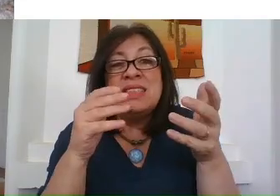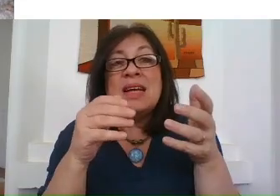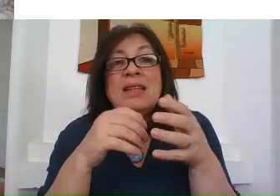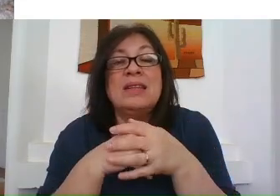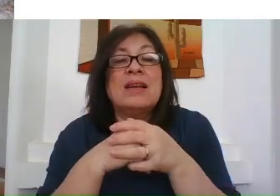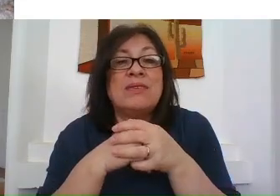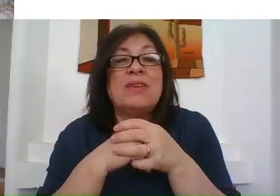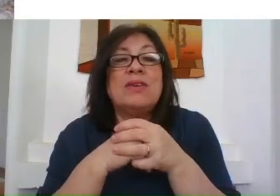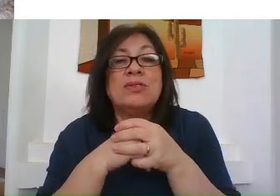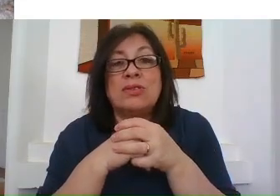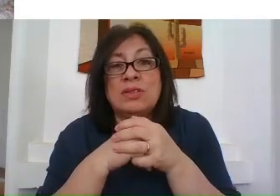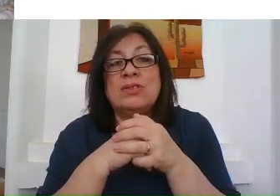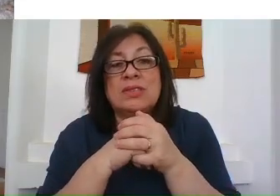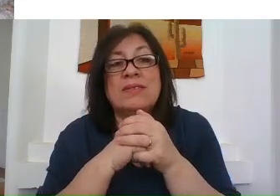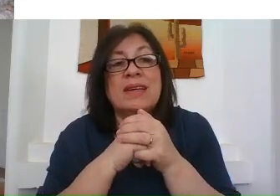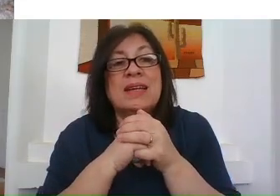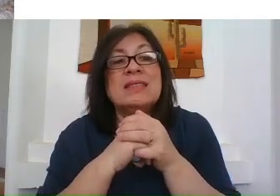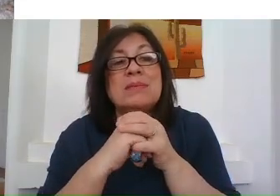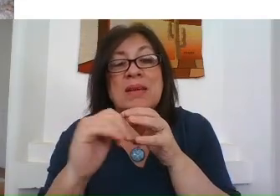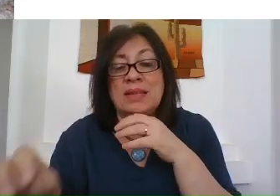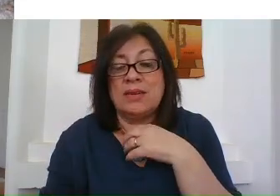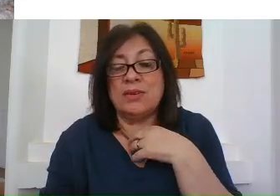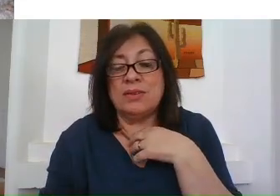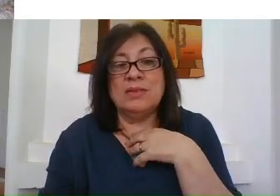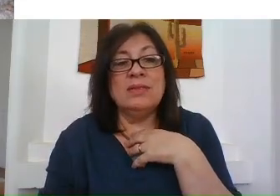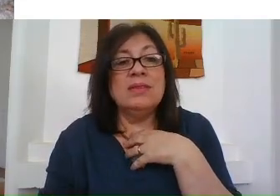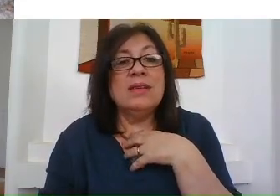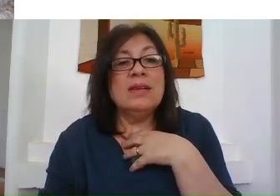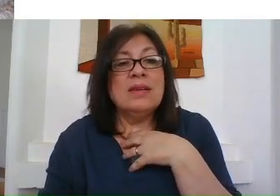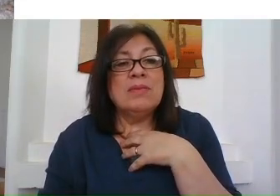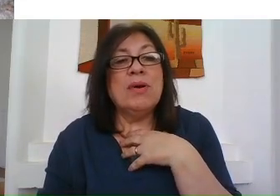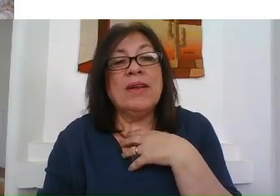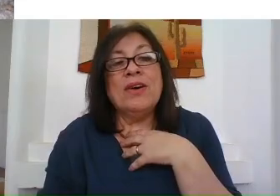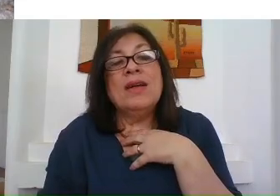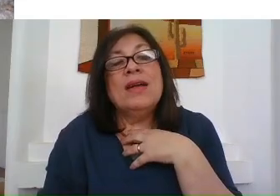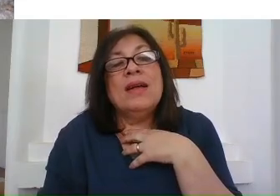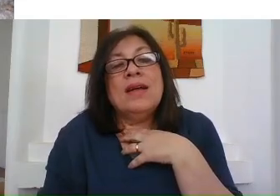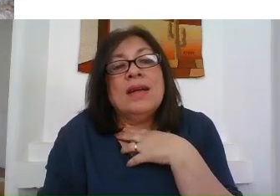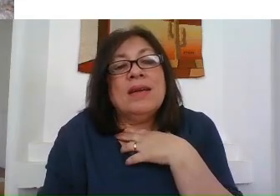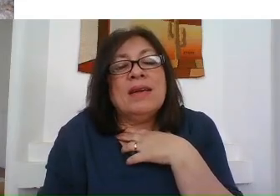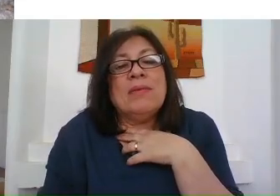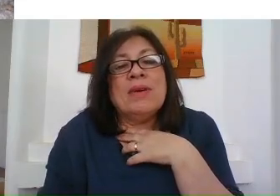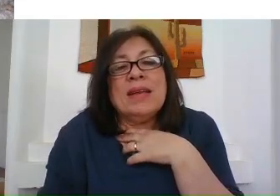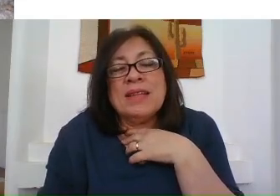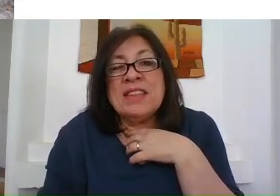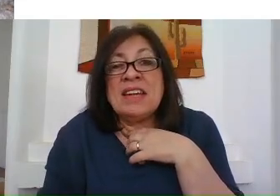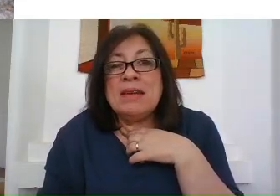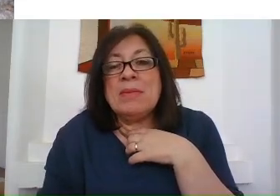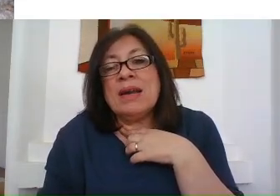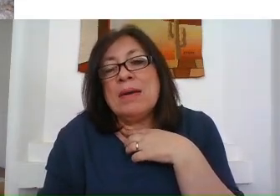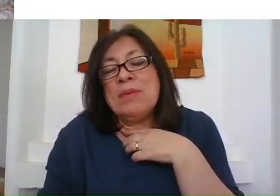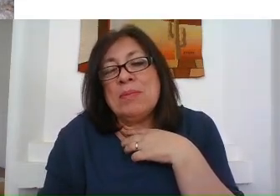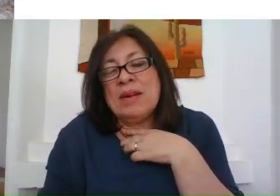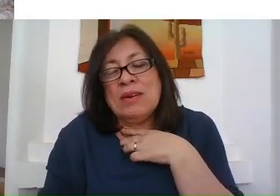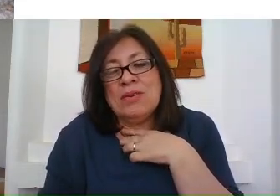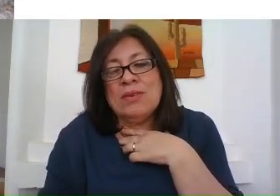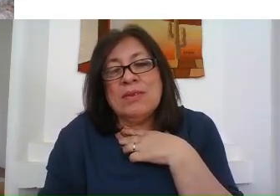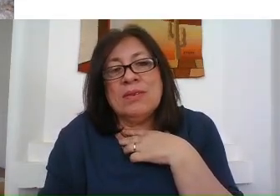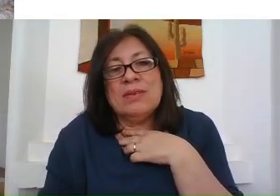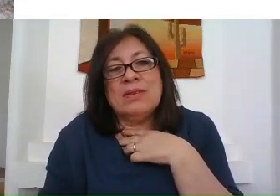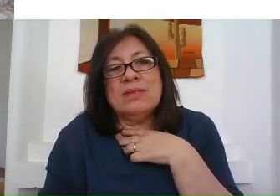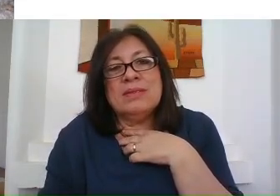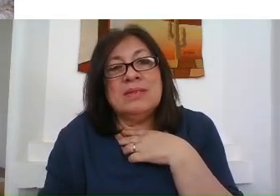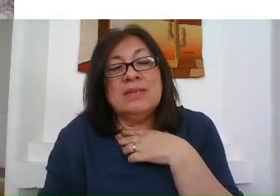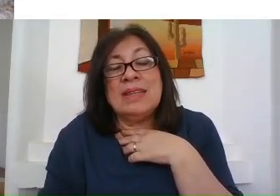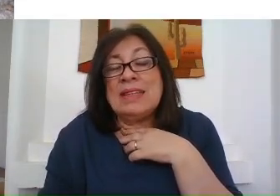corticalización inicial del reflejo tónico cervical asimétrico. Bueno, voy a intentar ir más rápido para